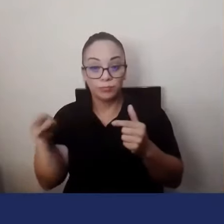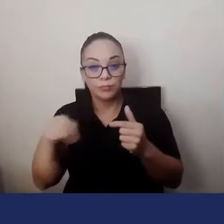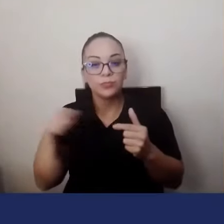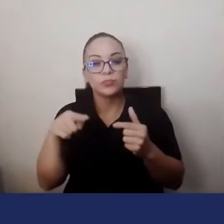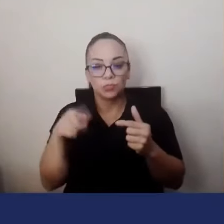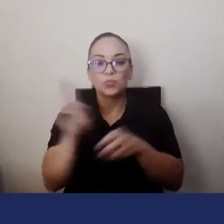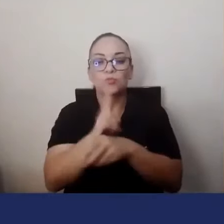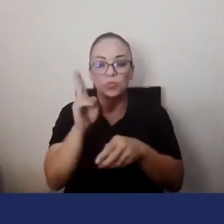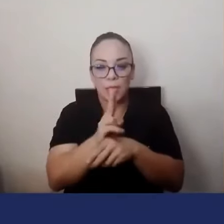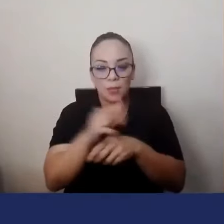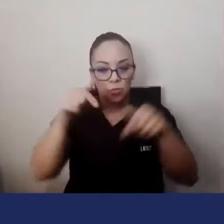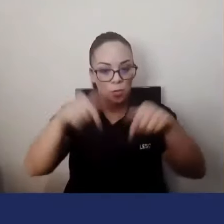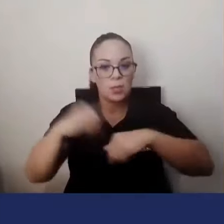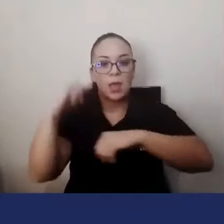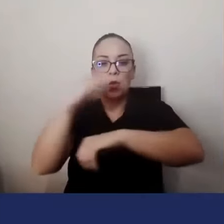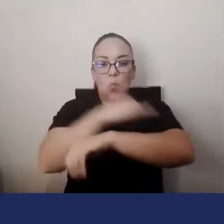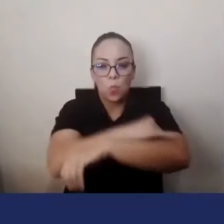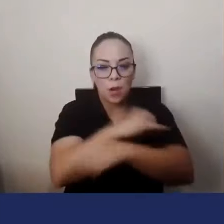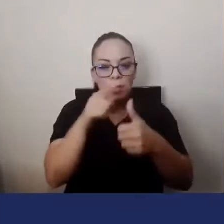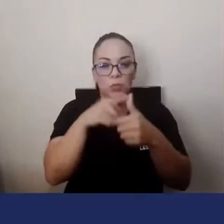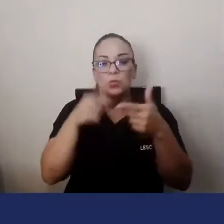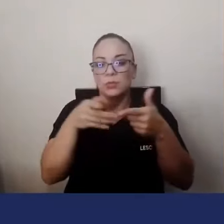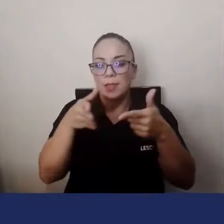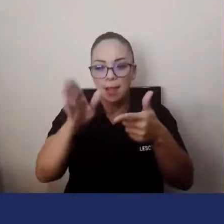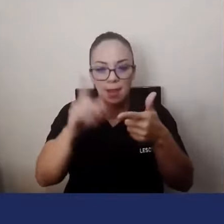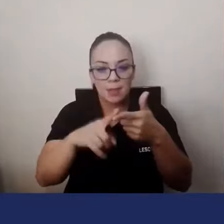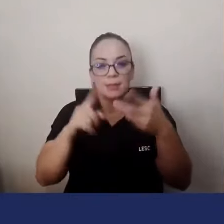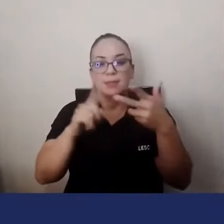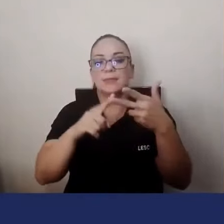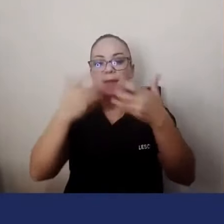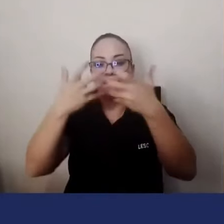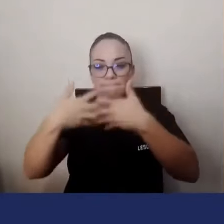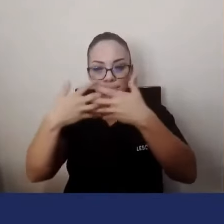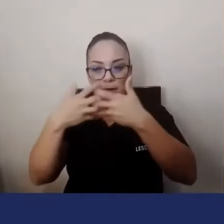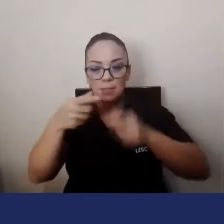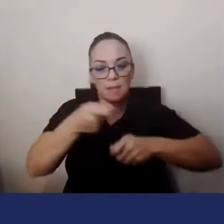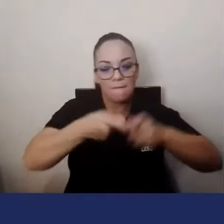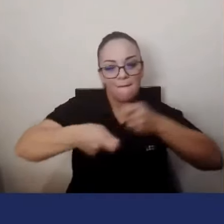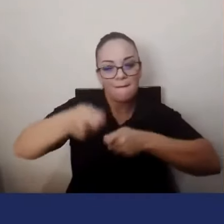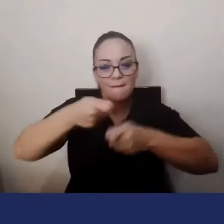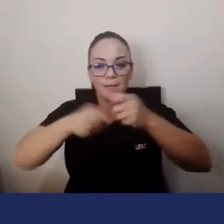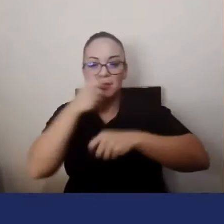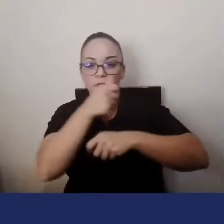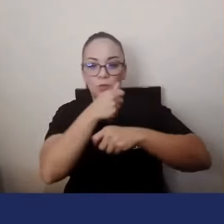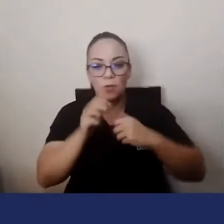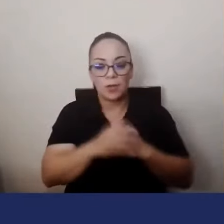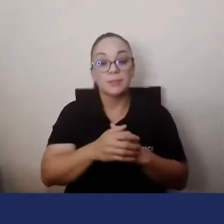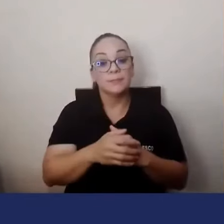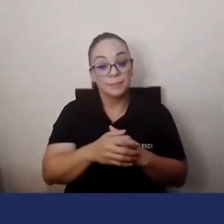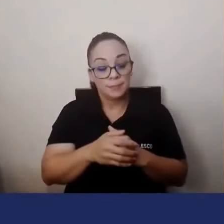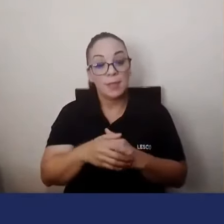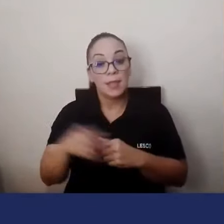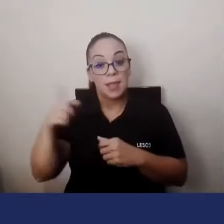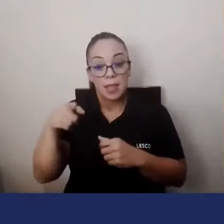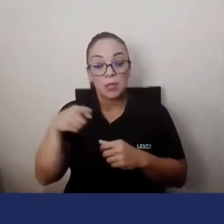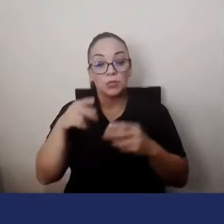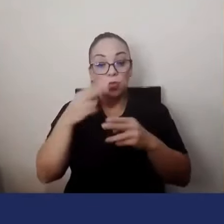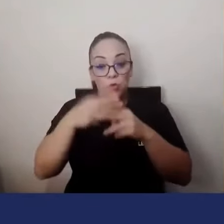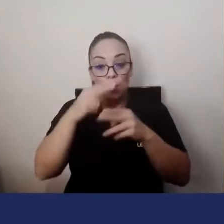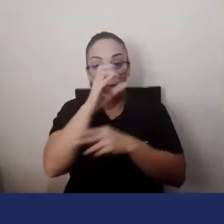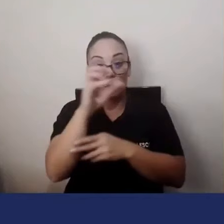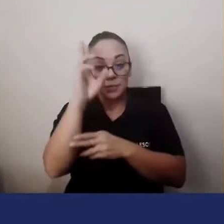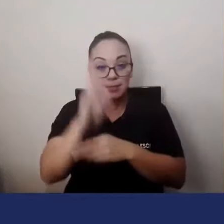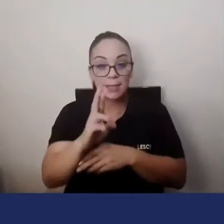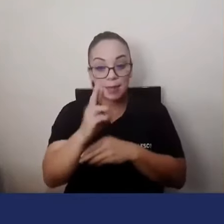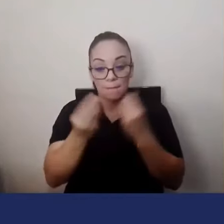nuestras carreteras, nuestras empresas, nuestro buen nombre a nivel internacional en temas de exportación,